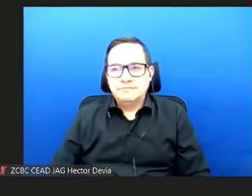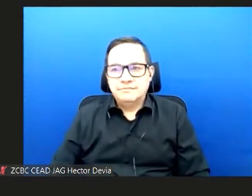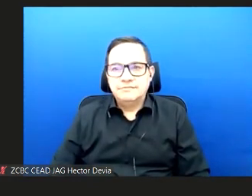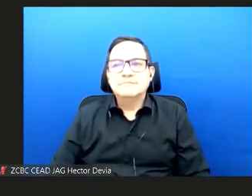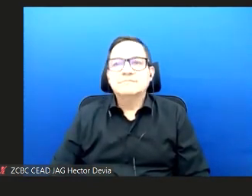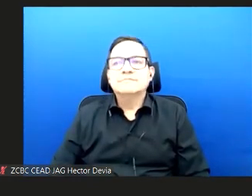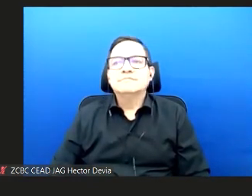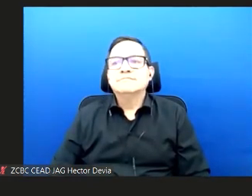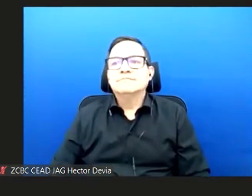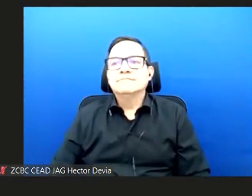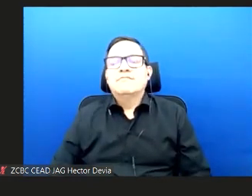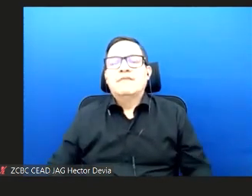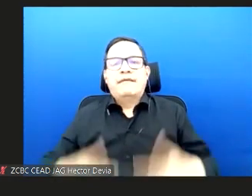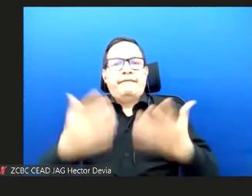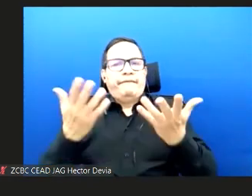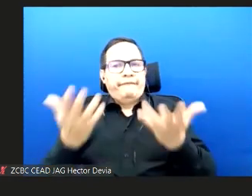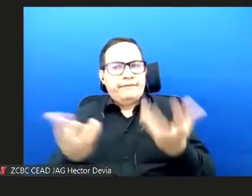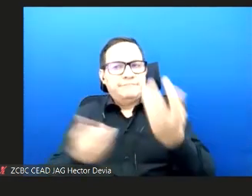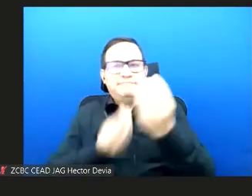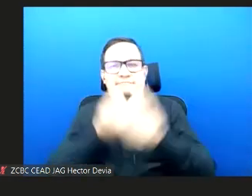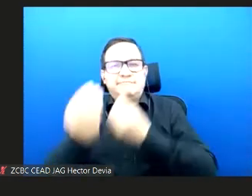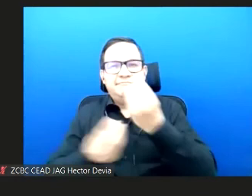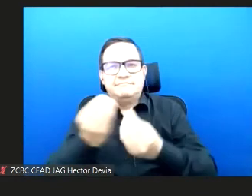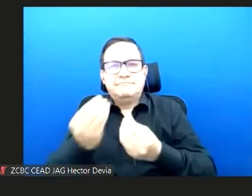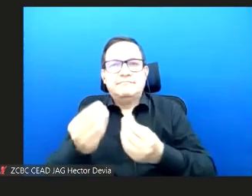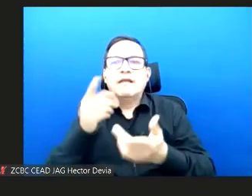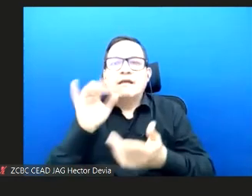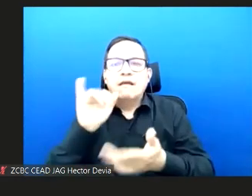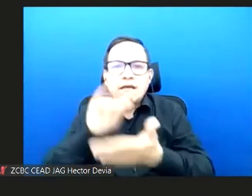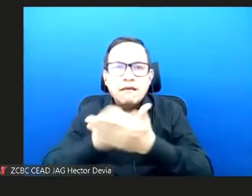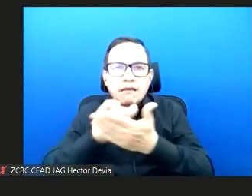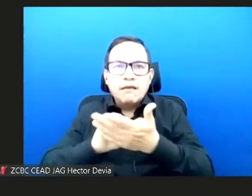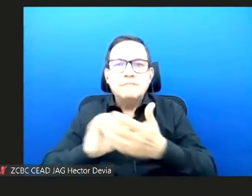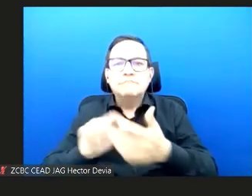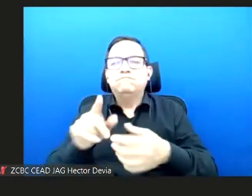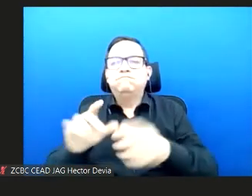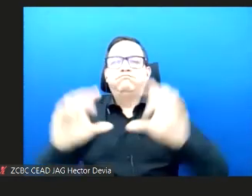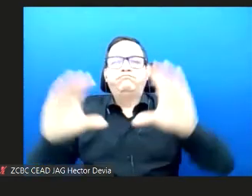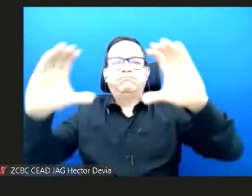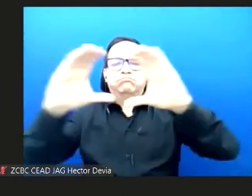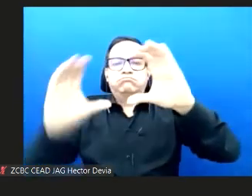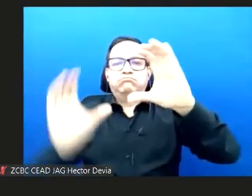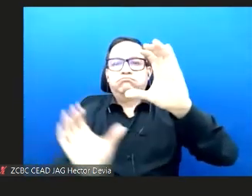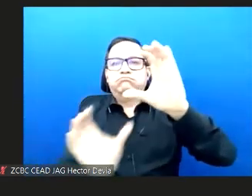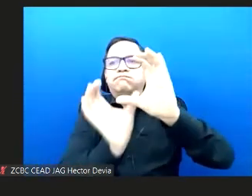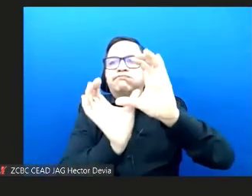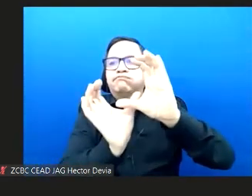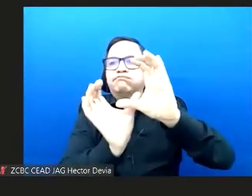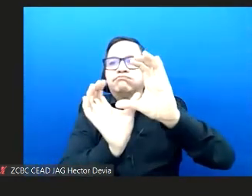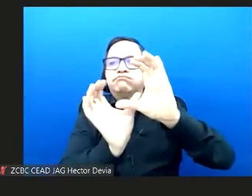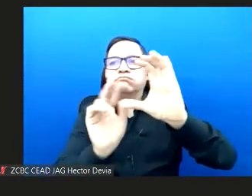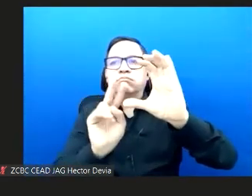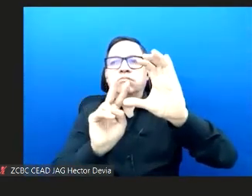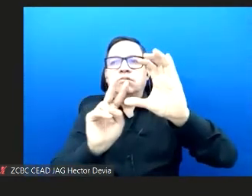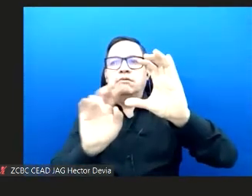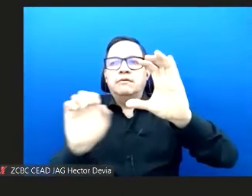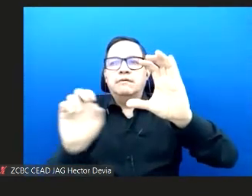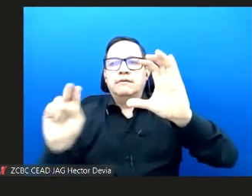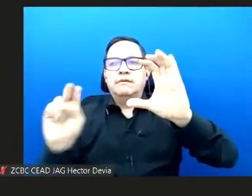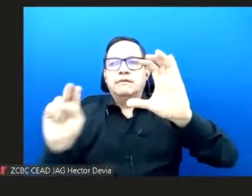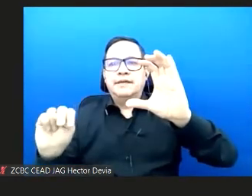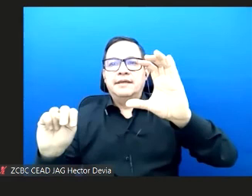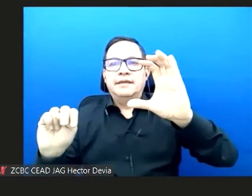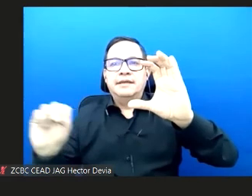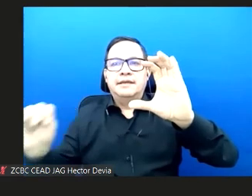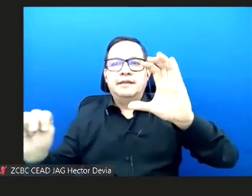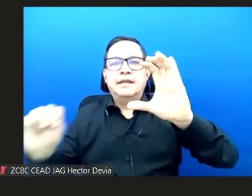Listo. Ahora, ¿qué tenemos que hacer? A partir del siguiente diagrama de Venn-Euler, el estudiante debe indicar el resultado